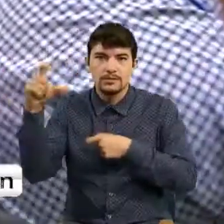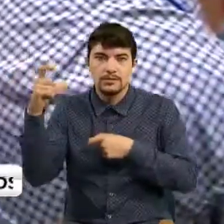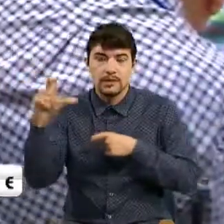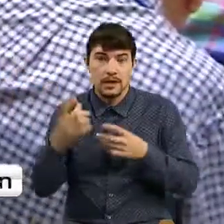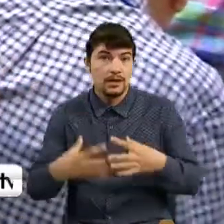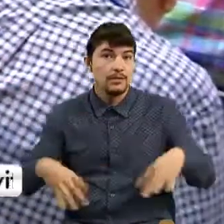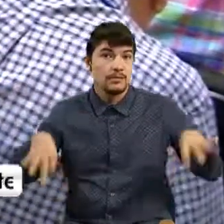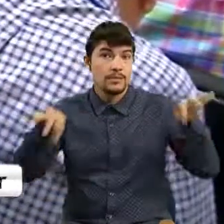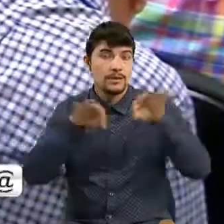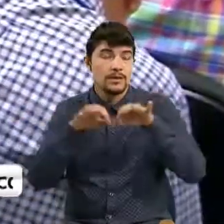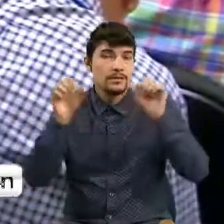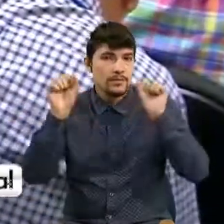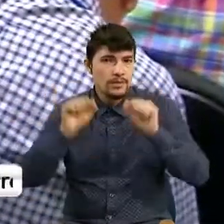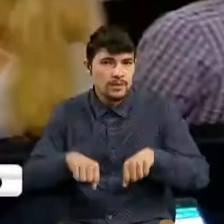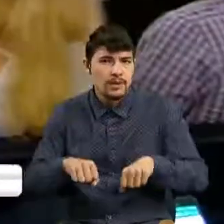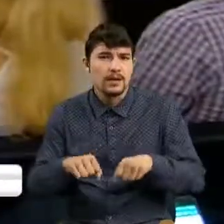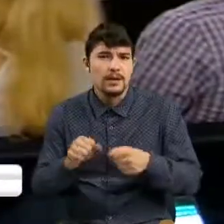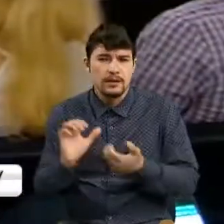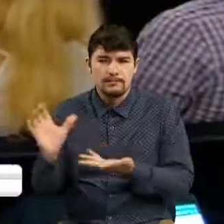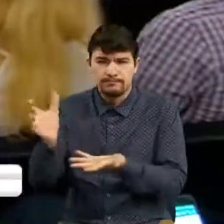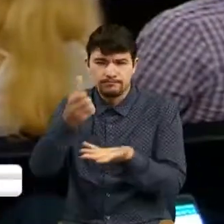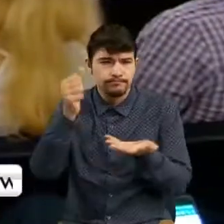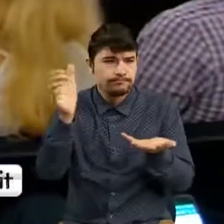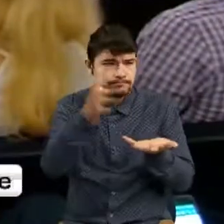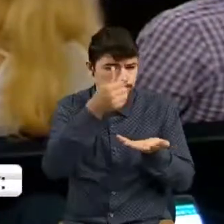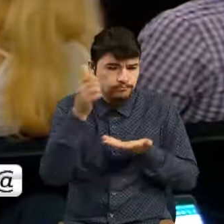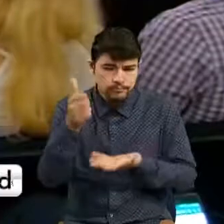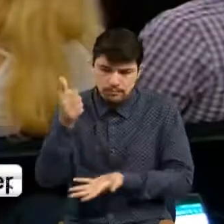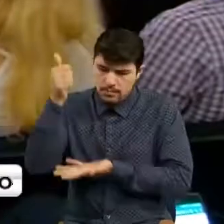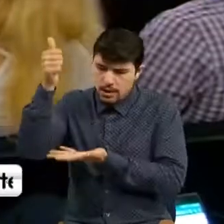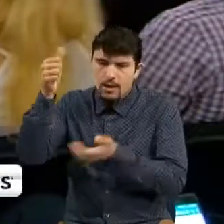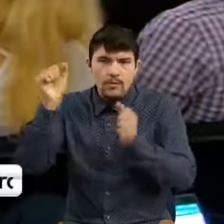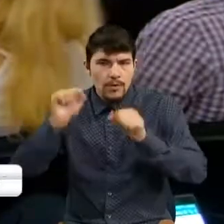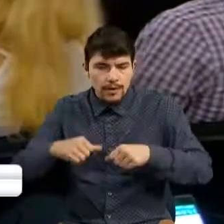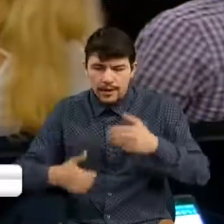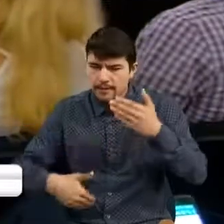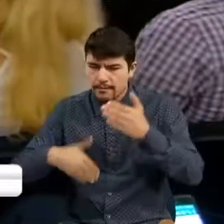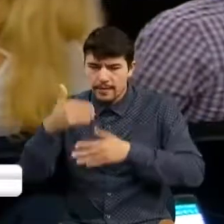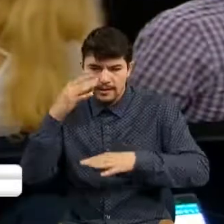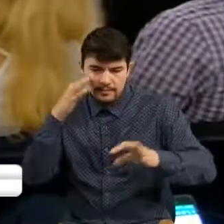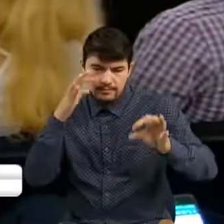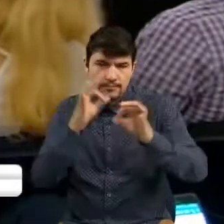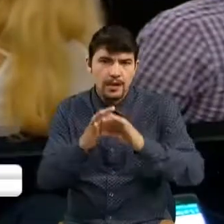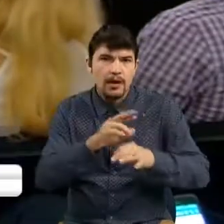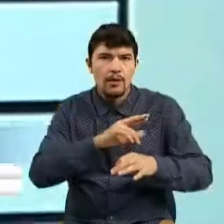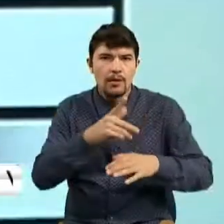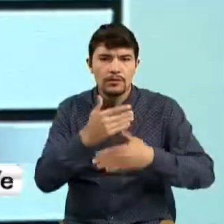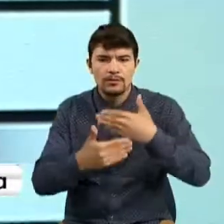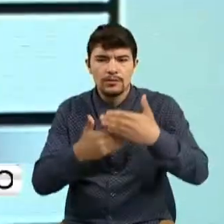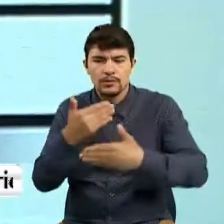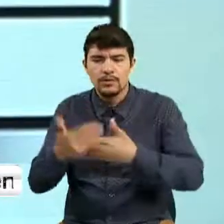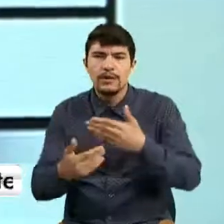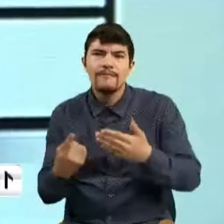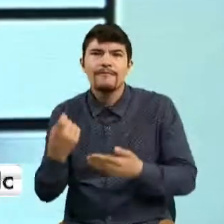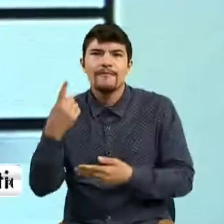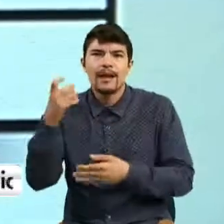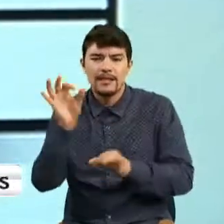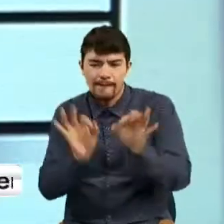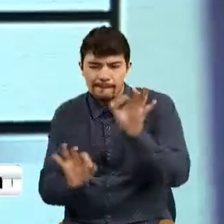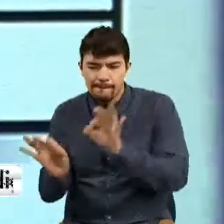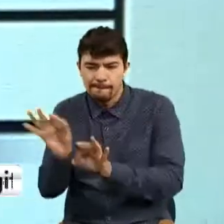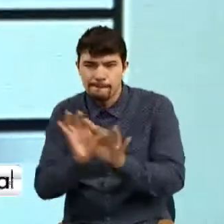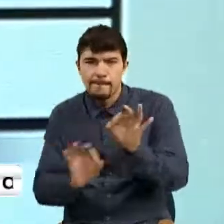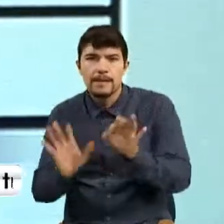vital para que se desentraven algunos recursos y por fin puedan darse a la tarea otras etapas que están pendientes dentro de